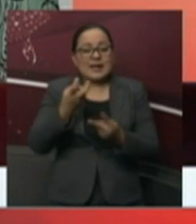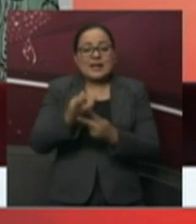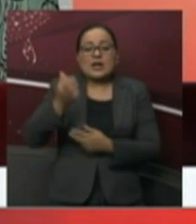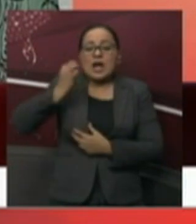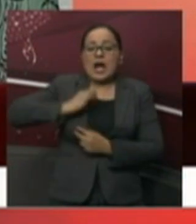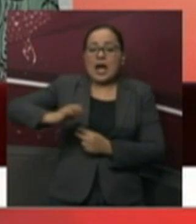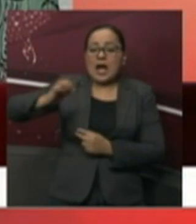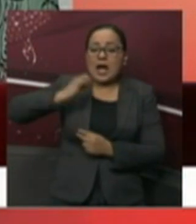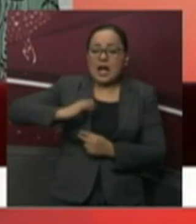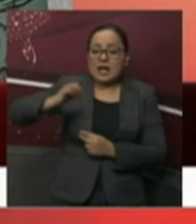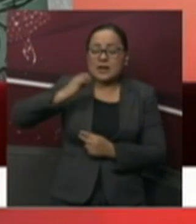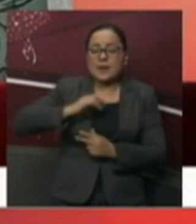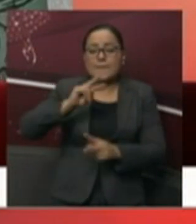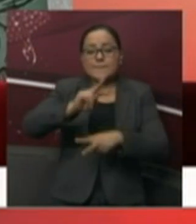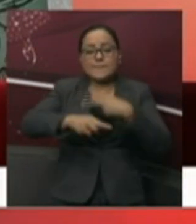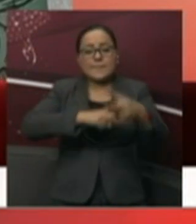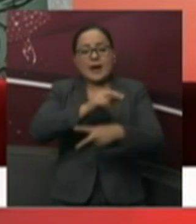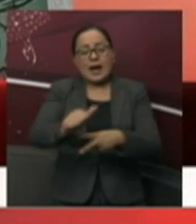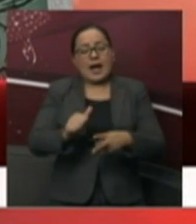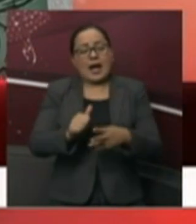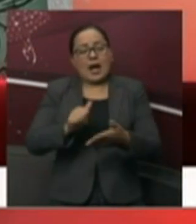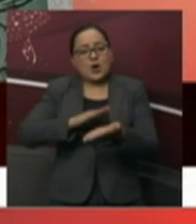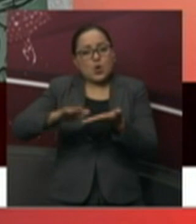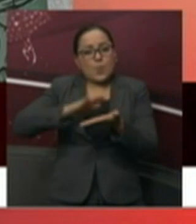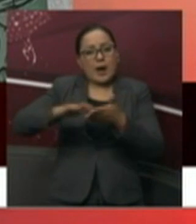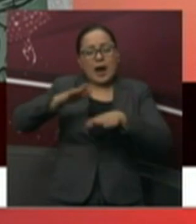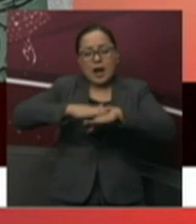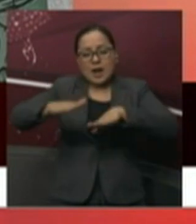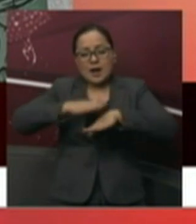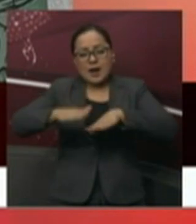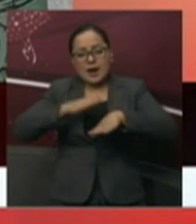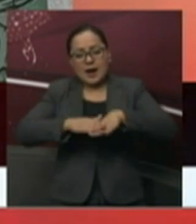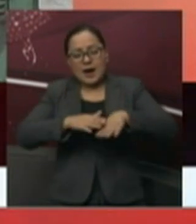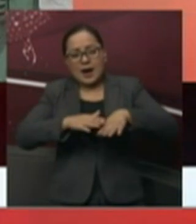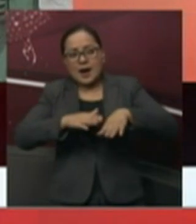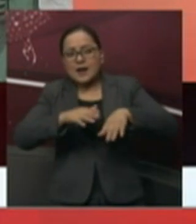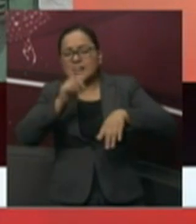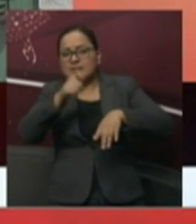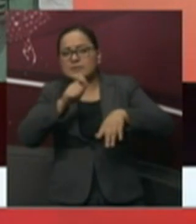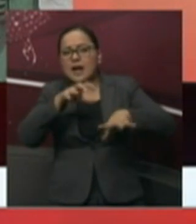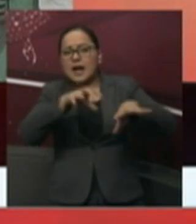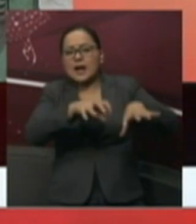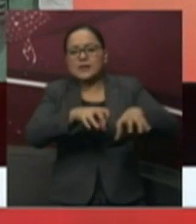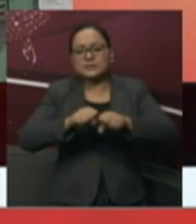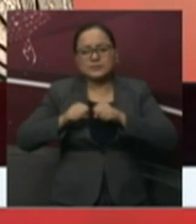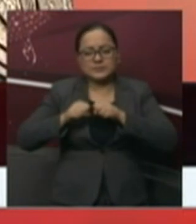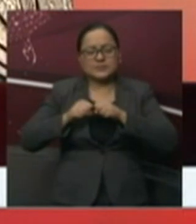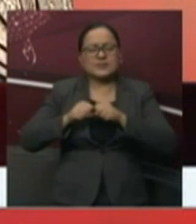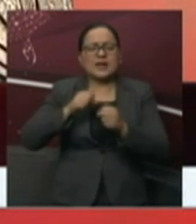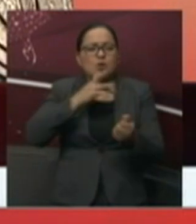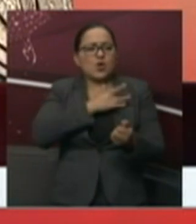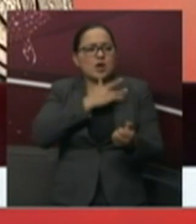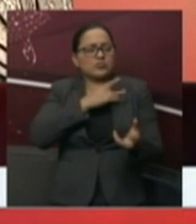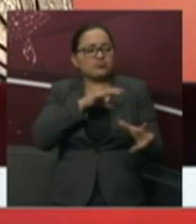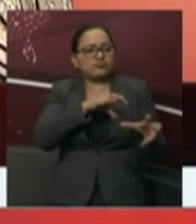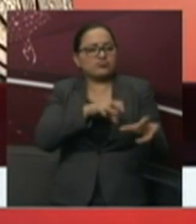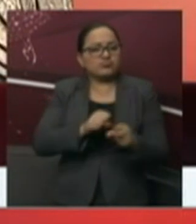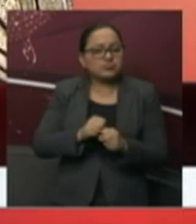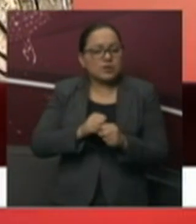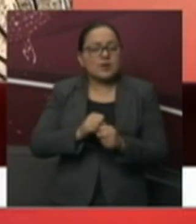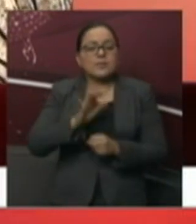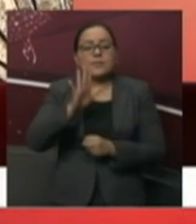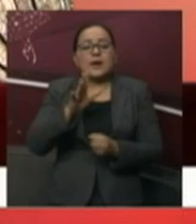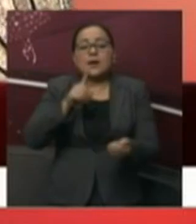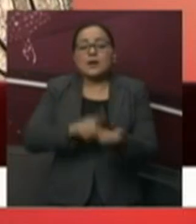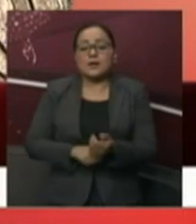de asaetar a las nopaleras, porque asaetando las tunas era como asaetar a los corazones. Lo que tenemos en el escudo nacional